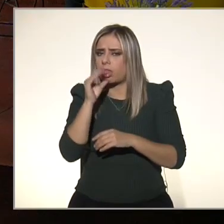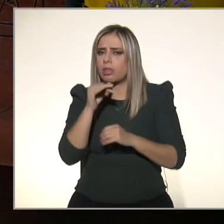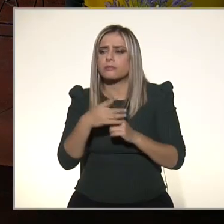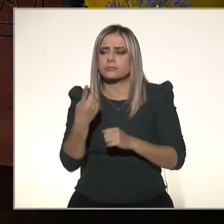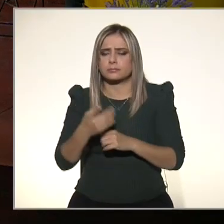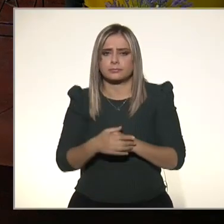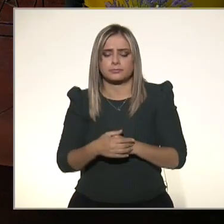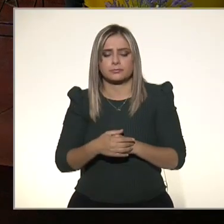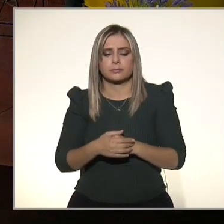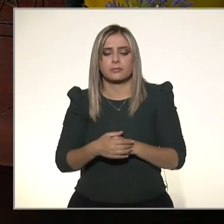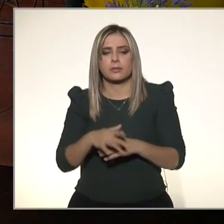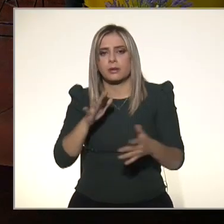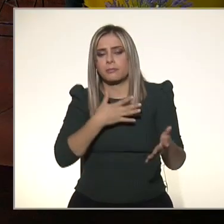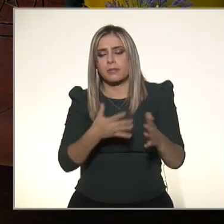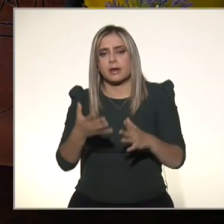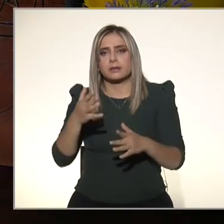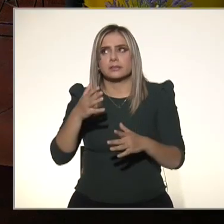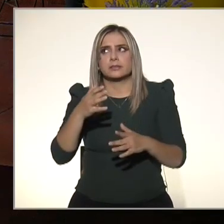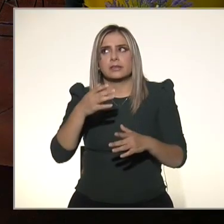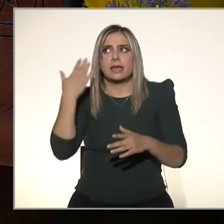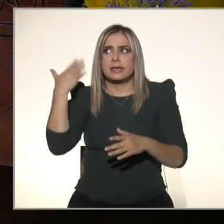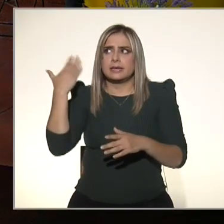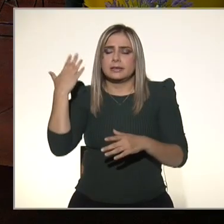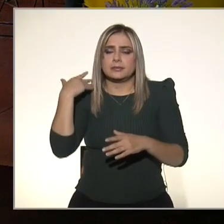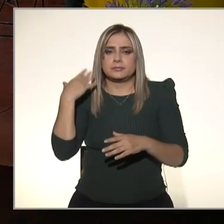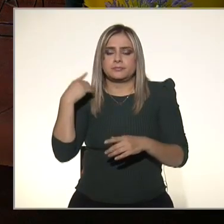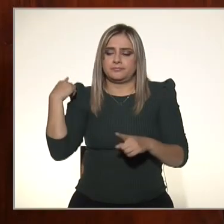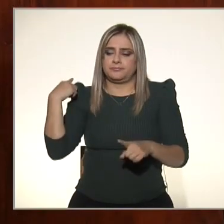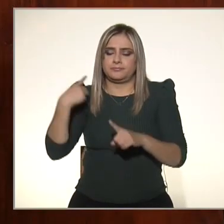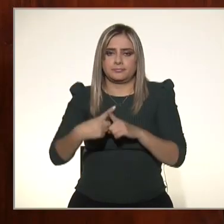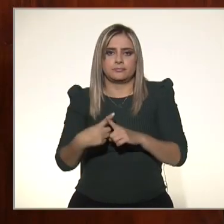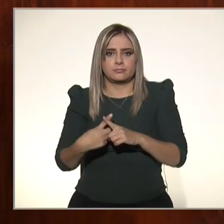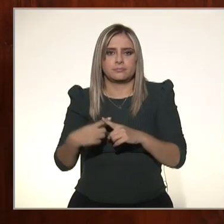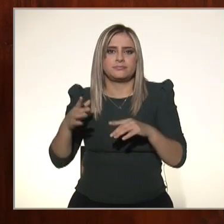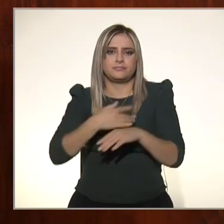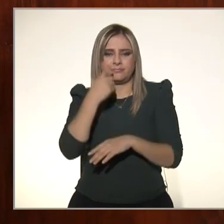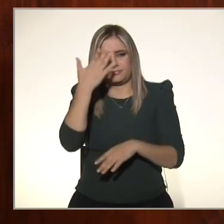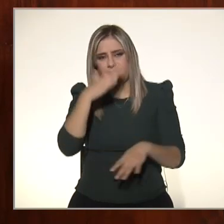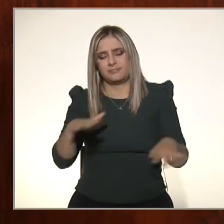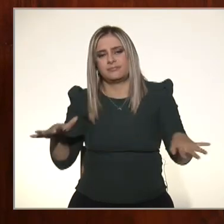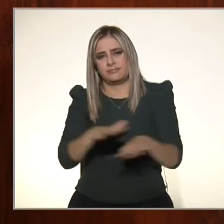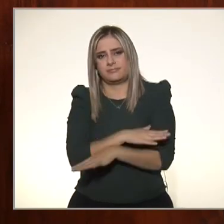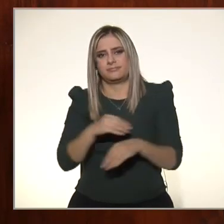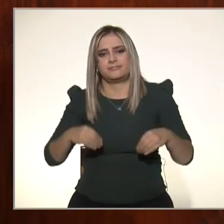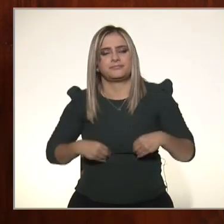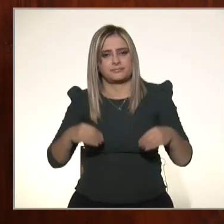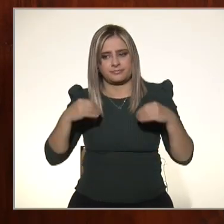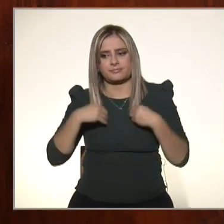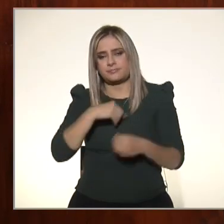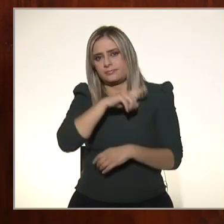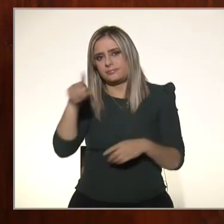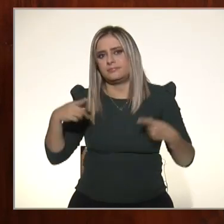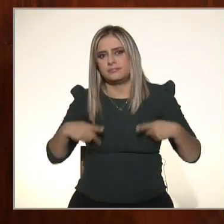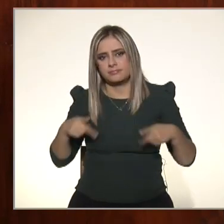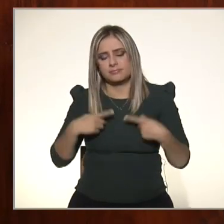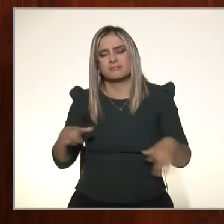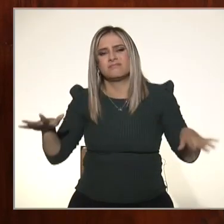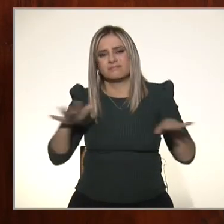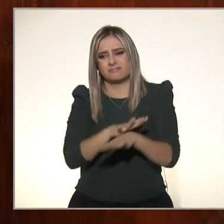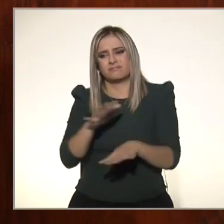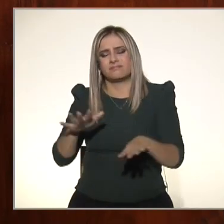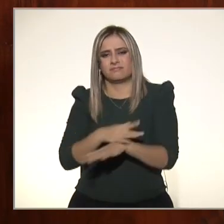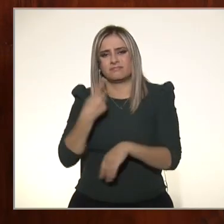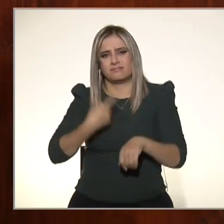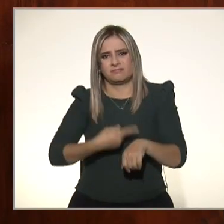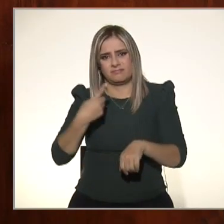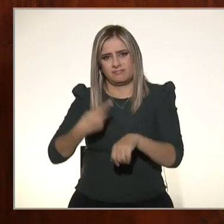entre los 10, últimamente, debido al cambio en el estilo de vida y las enfermedades crónico-degenerativas